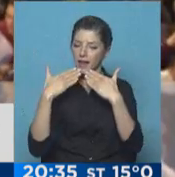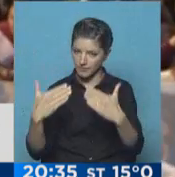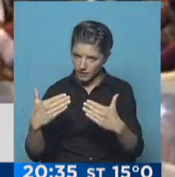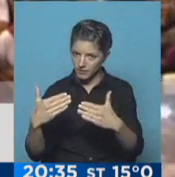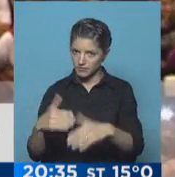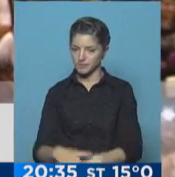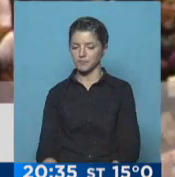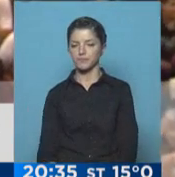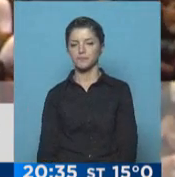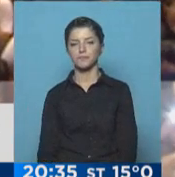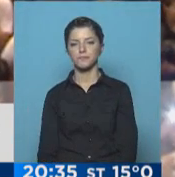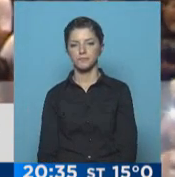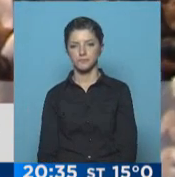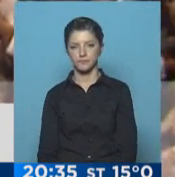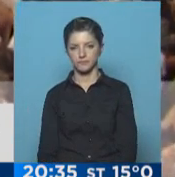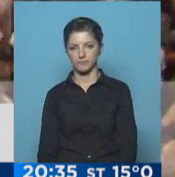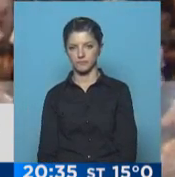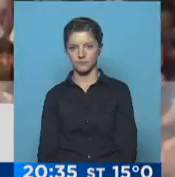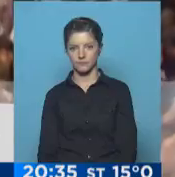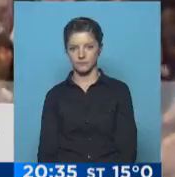Quiero también.